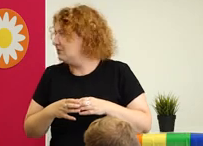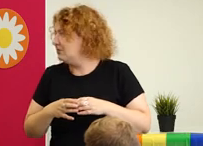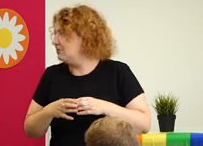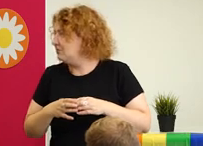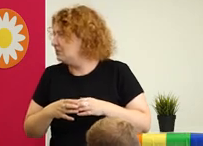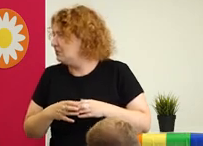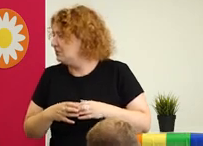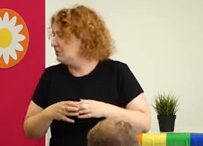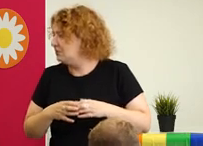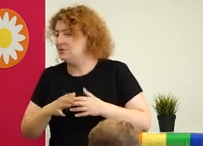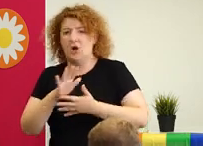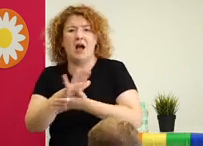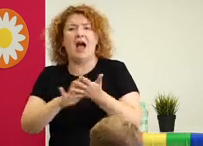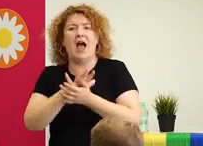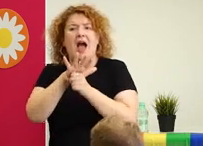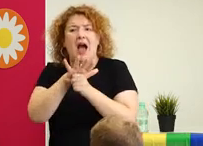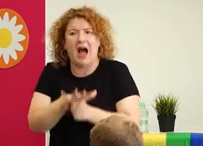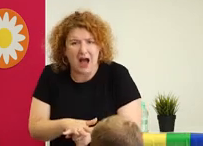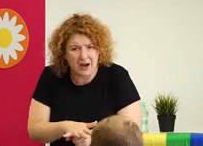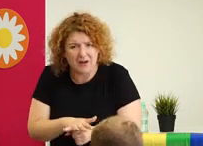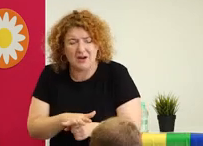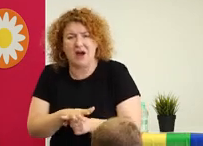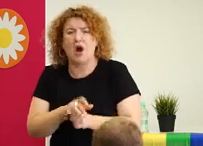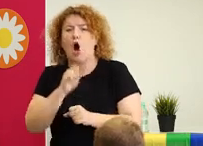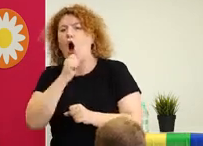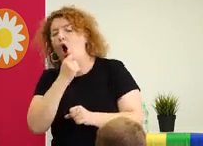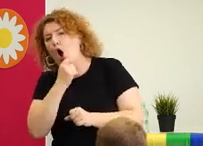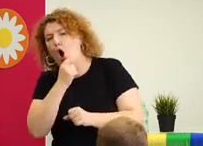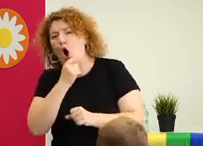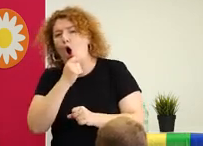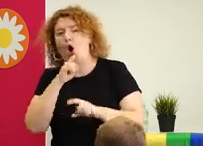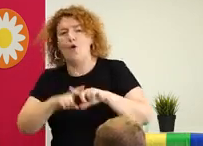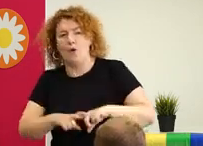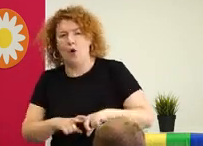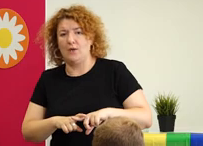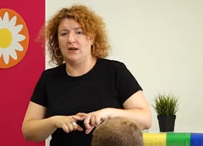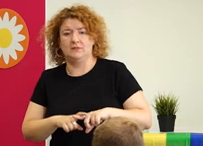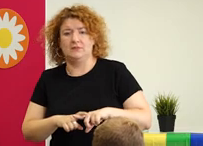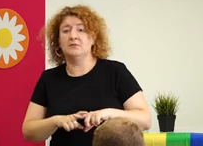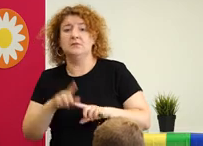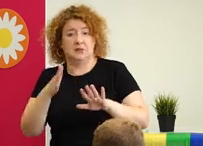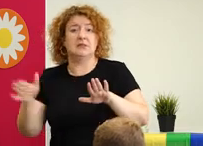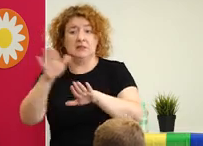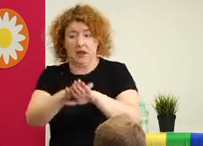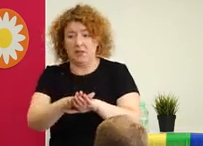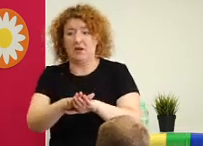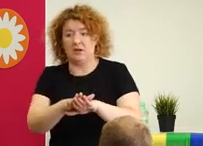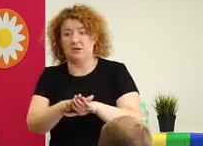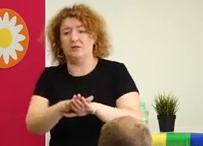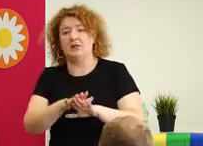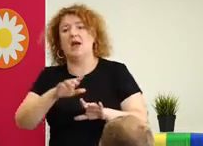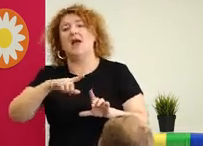apunto, cuando hablan de opresión, se habla de homofobia. Y hablar de homofobia es ocultar también